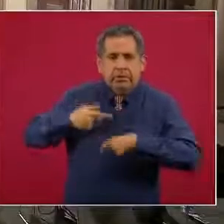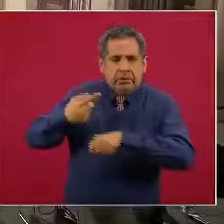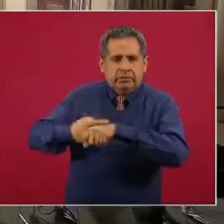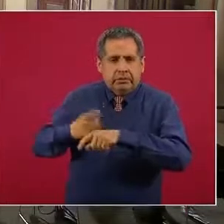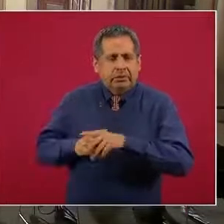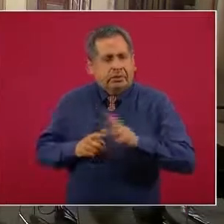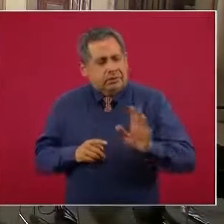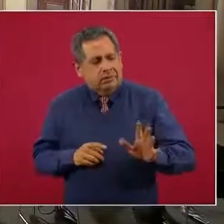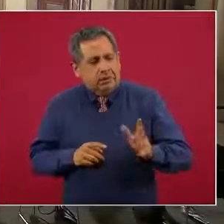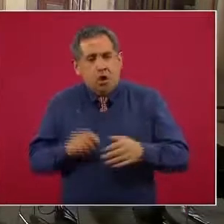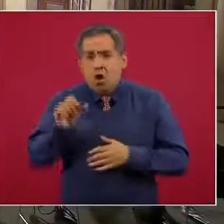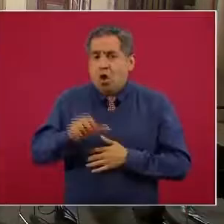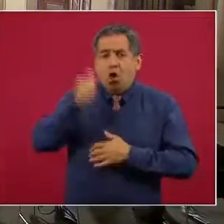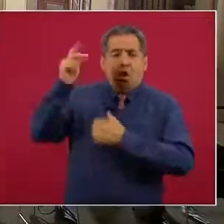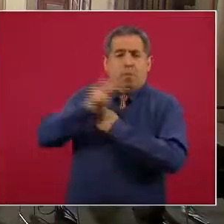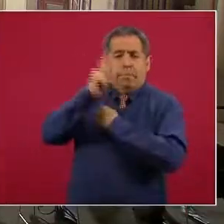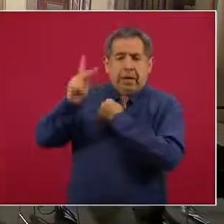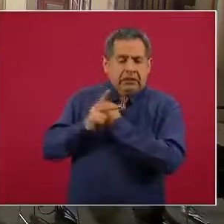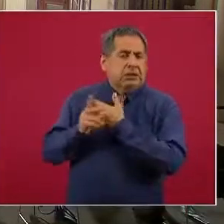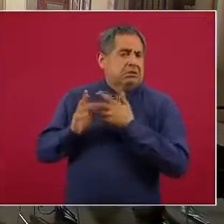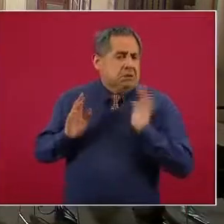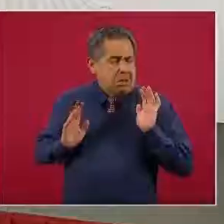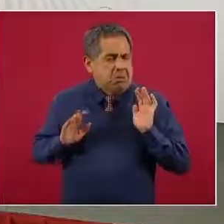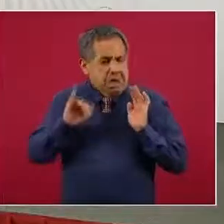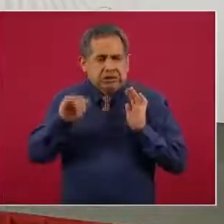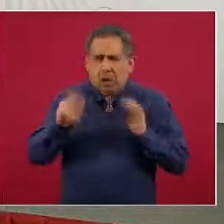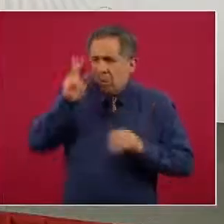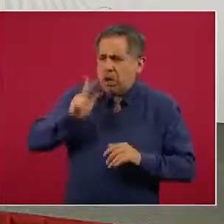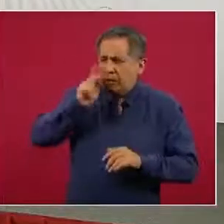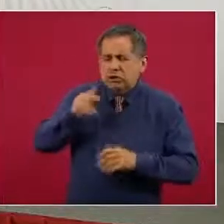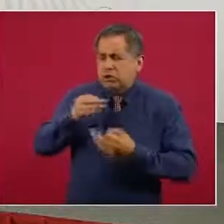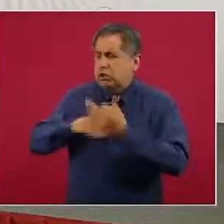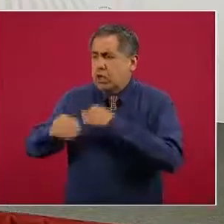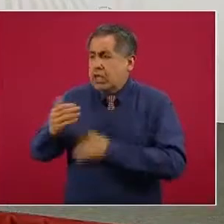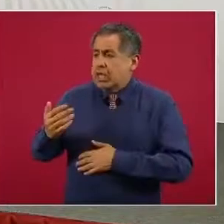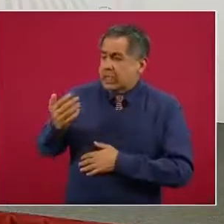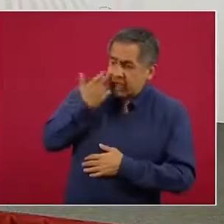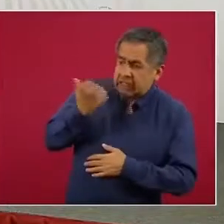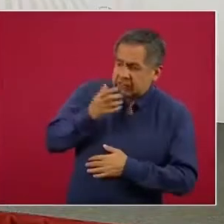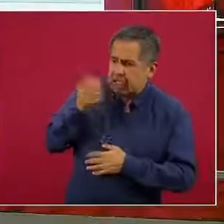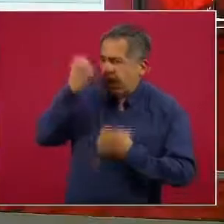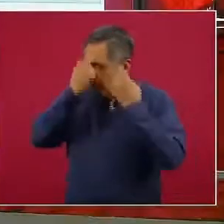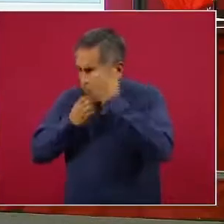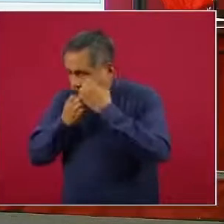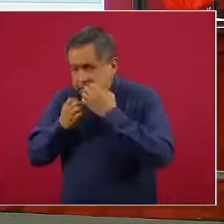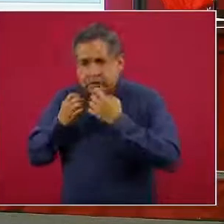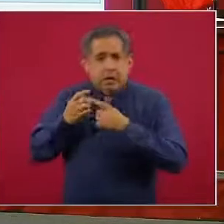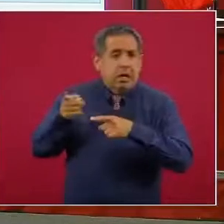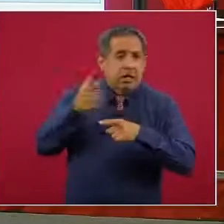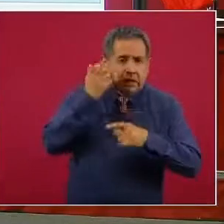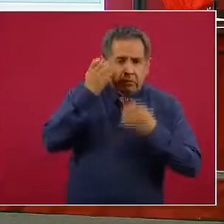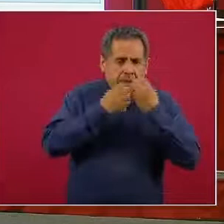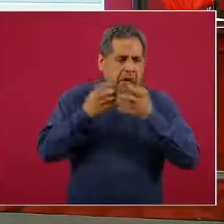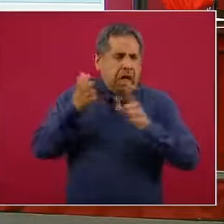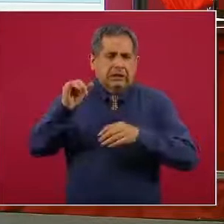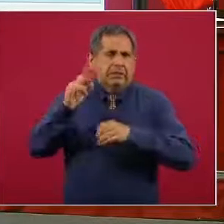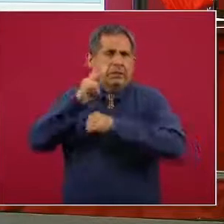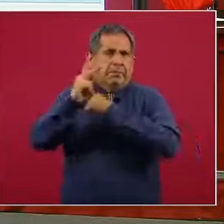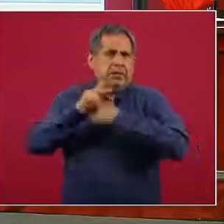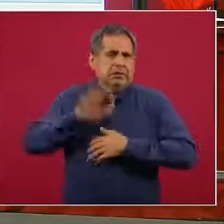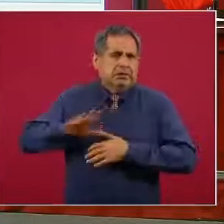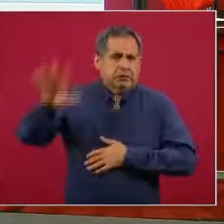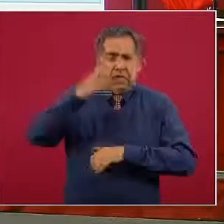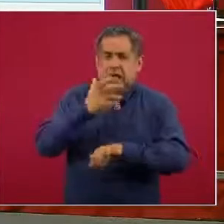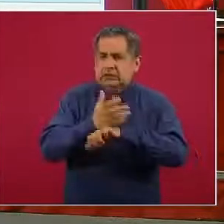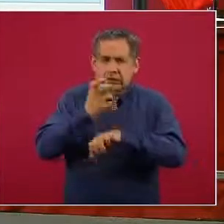enfermas, mientras que en otros países hay la política de hacer pruebas a quien las requiera. Y en muchos países europeos así ocurre. En